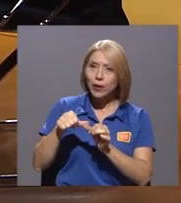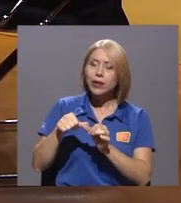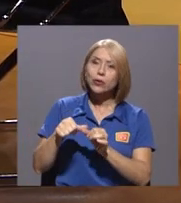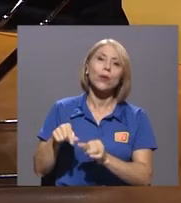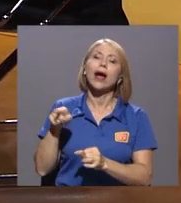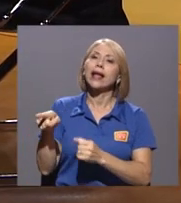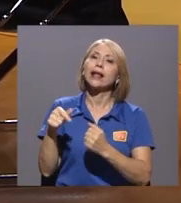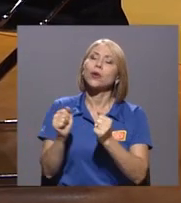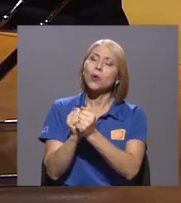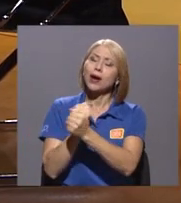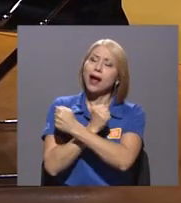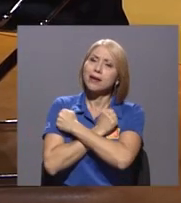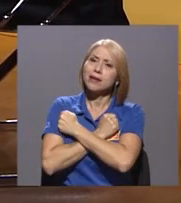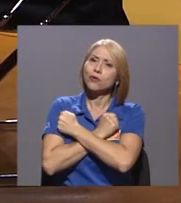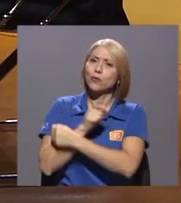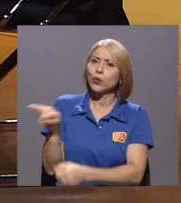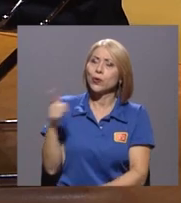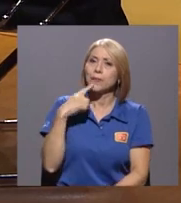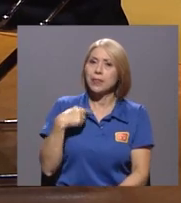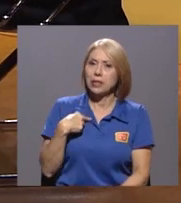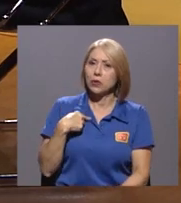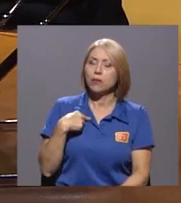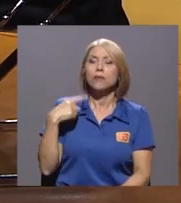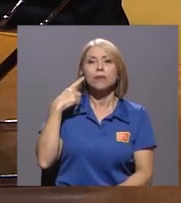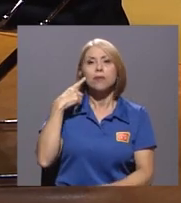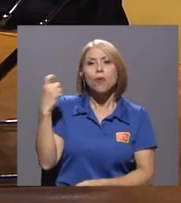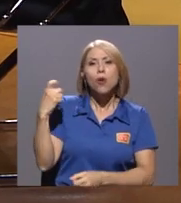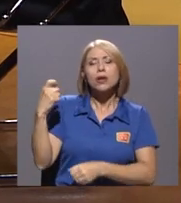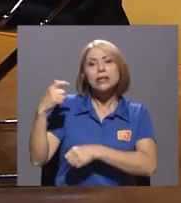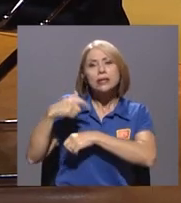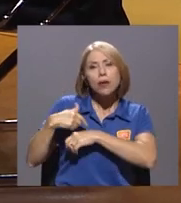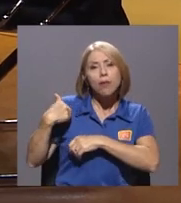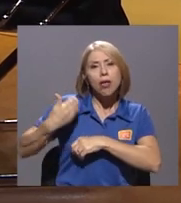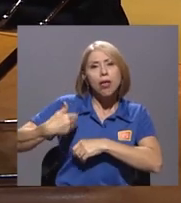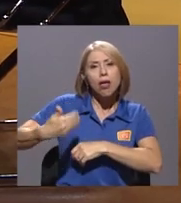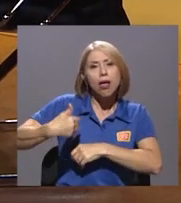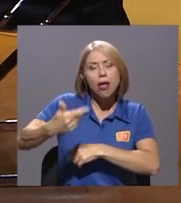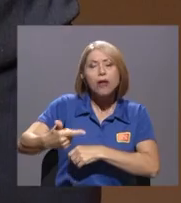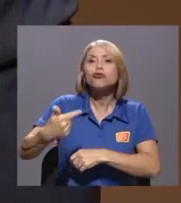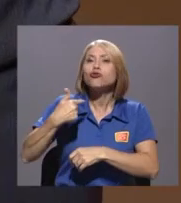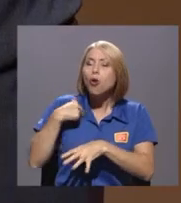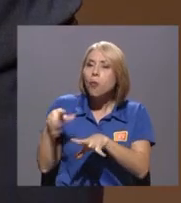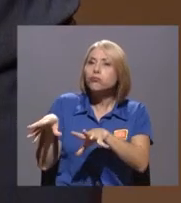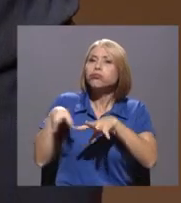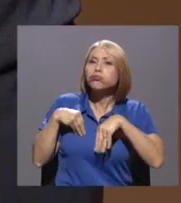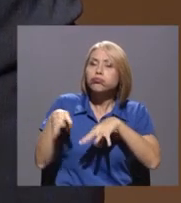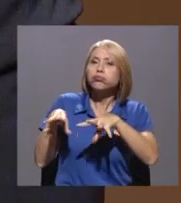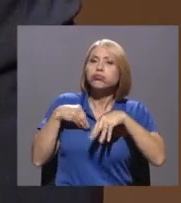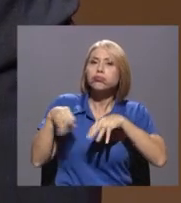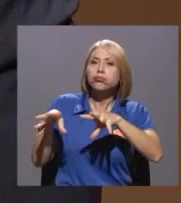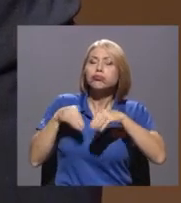esa expresión porque a lo largo del tiempo también tomé muchos consejos de él